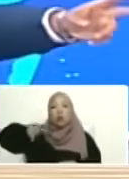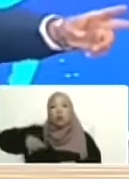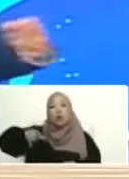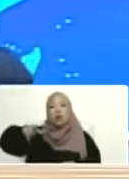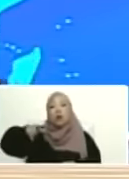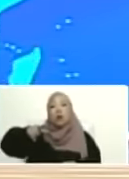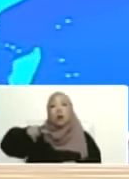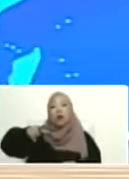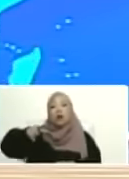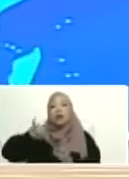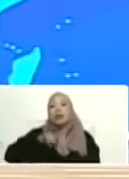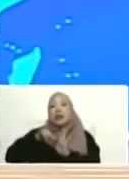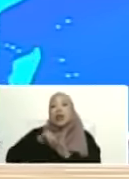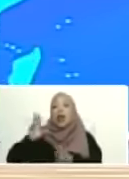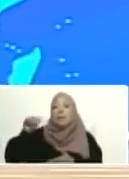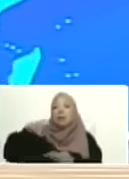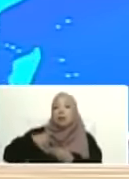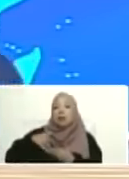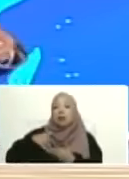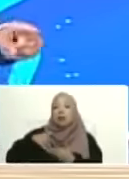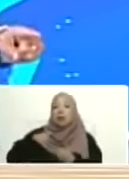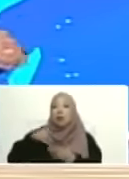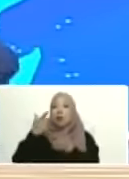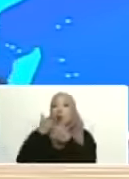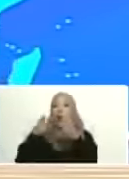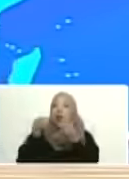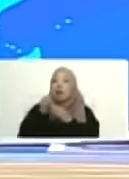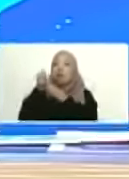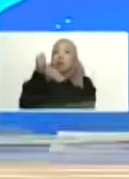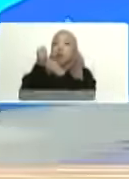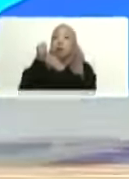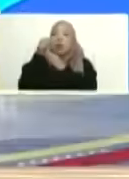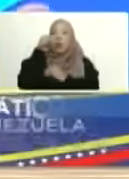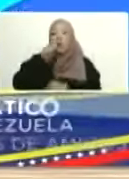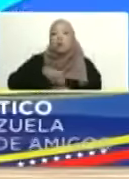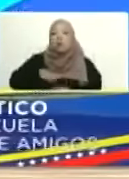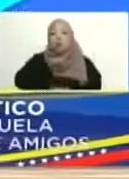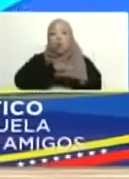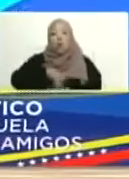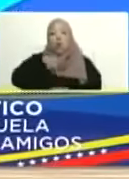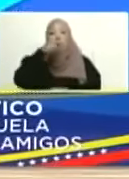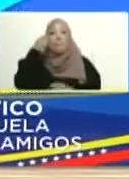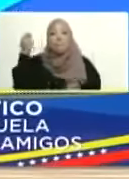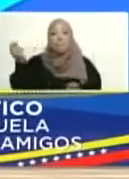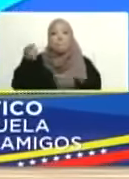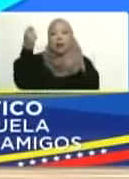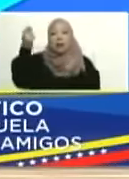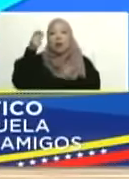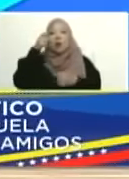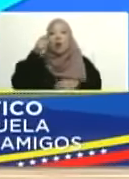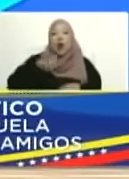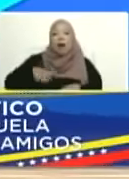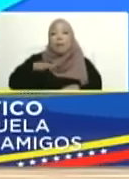desde Villa de Cura, líder popular, pulpero,